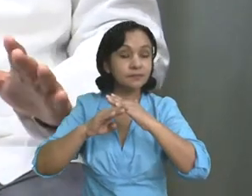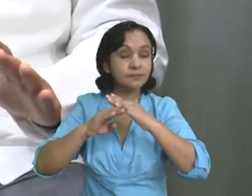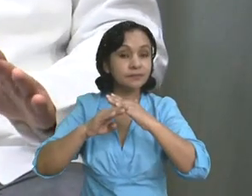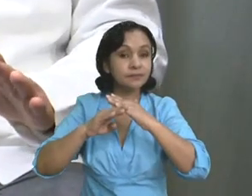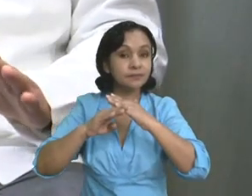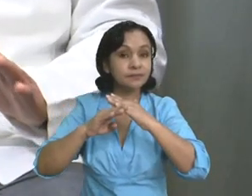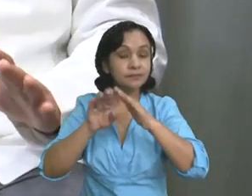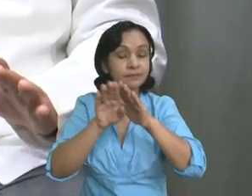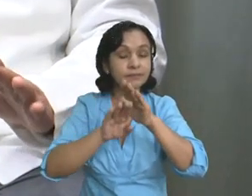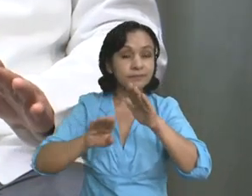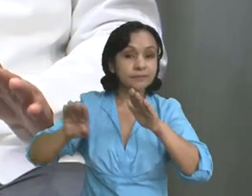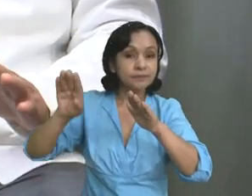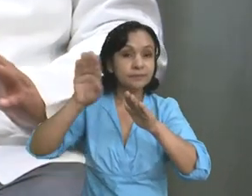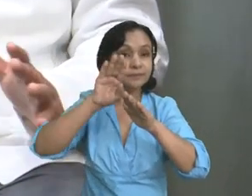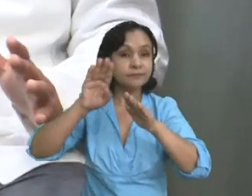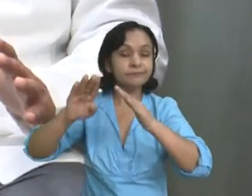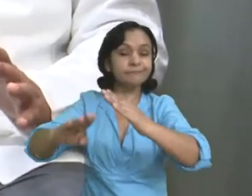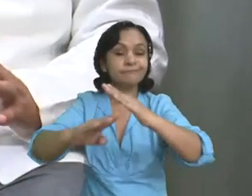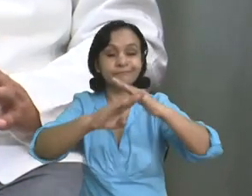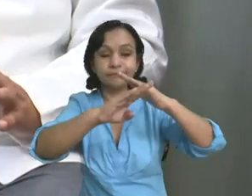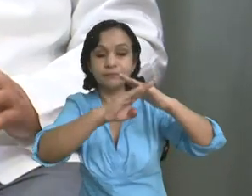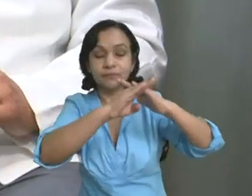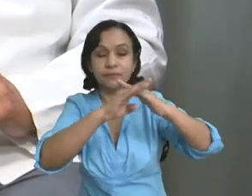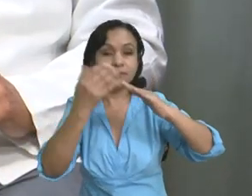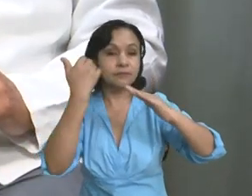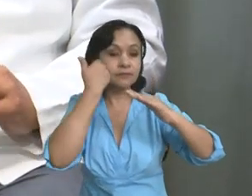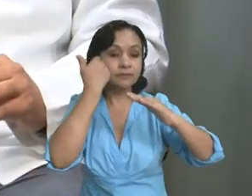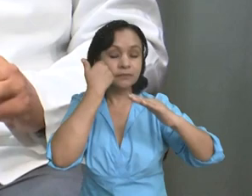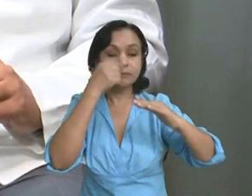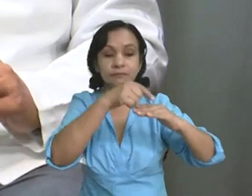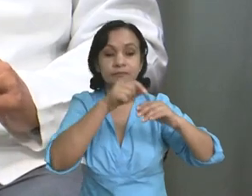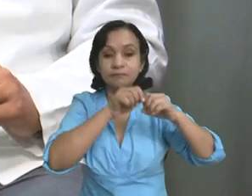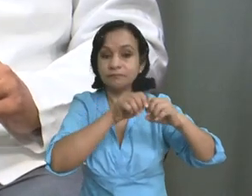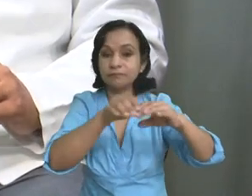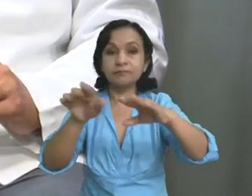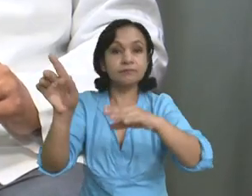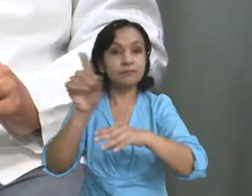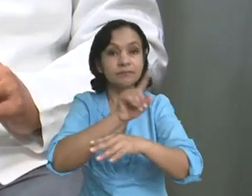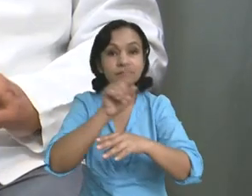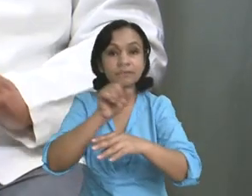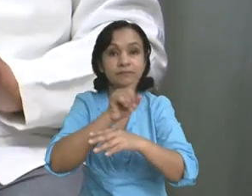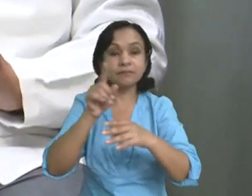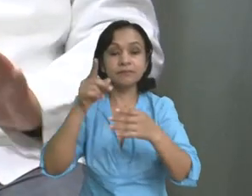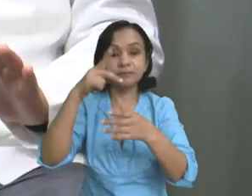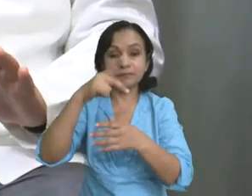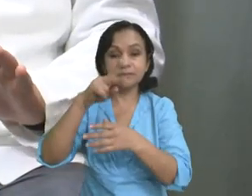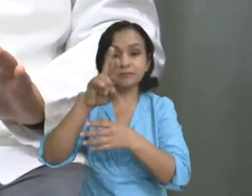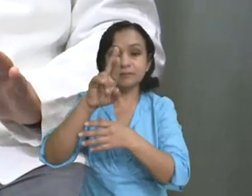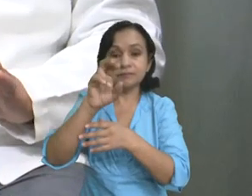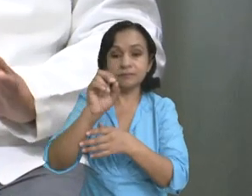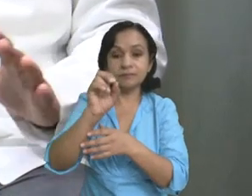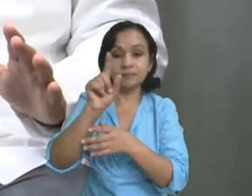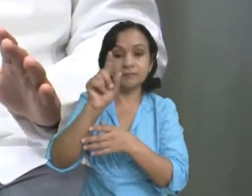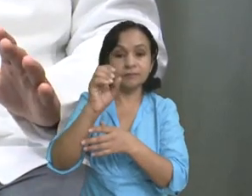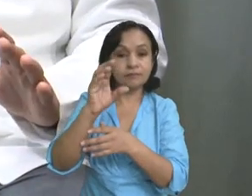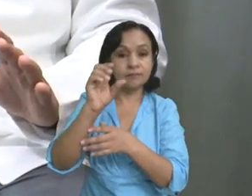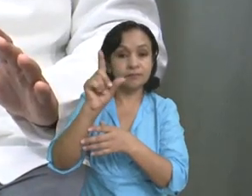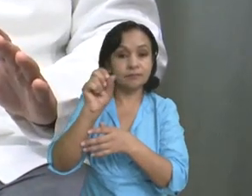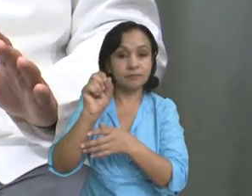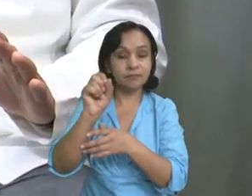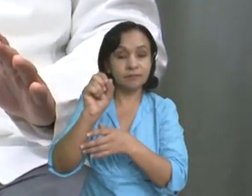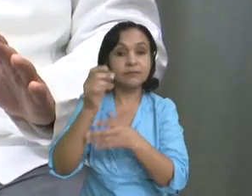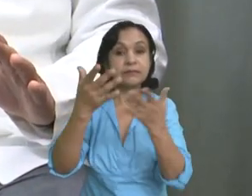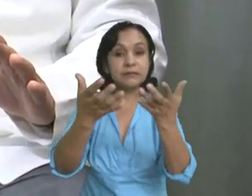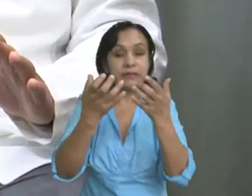sobre todas las cosas, contener la enfermedad, lo que estamos estableciendo bien claro en el protocolo, tratar de que no se disemine